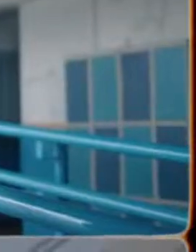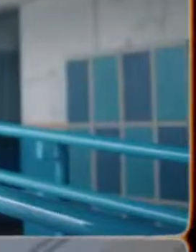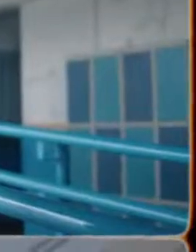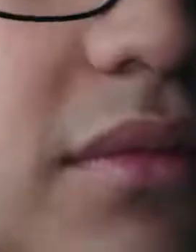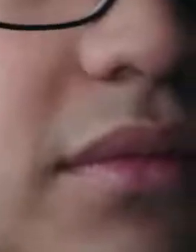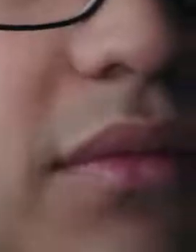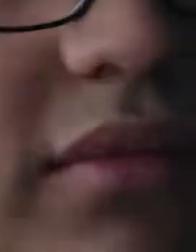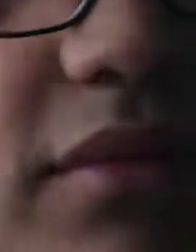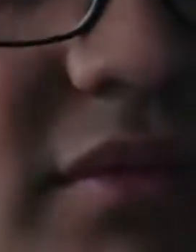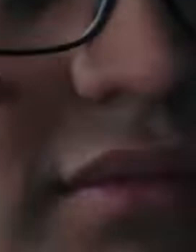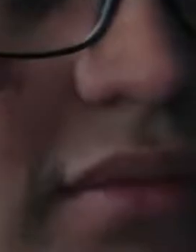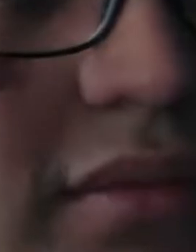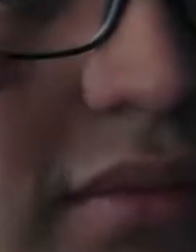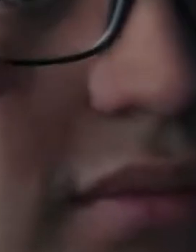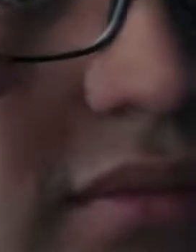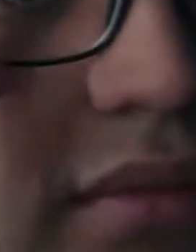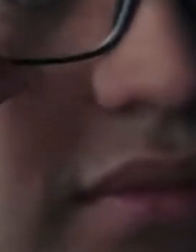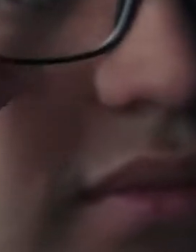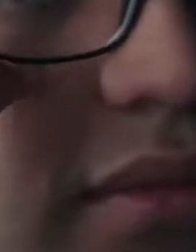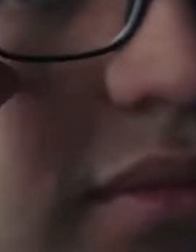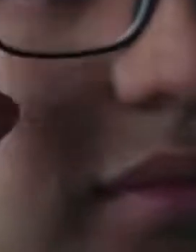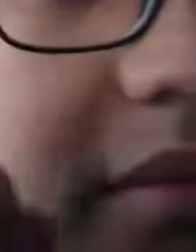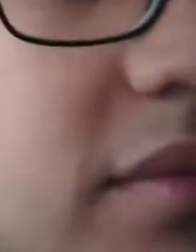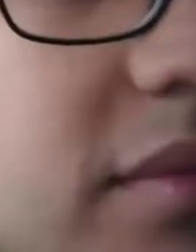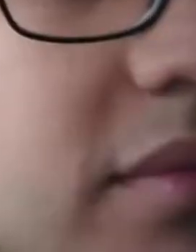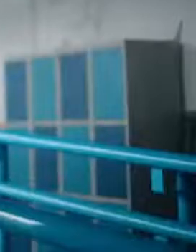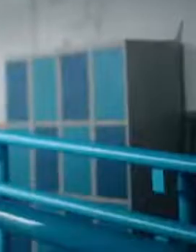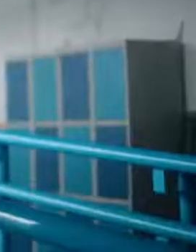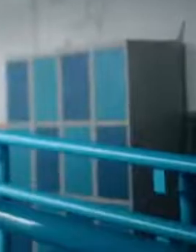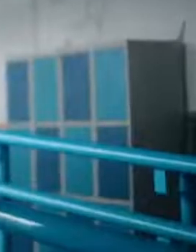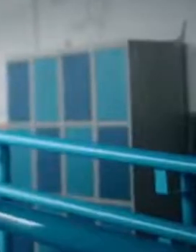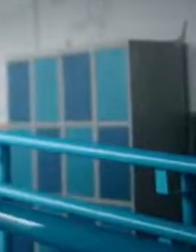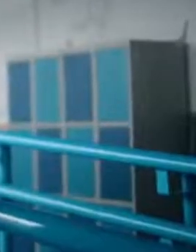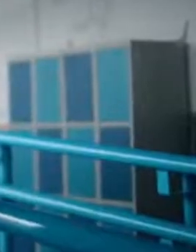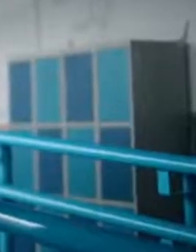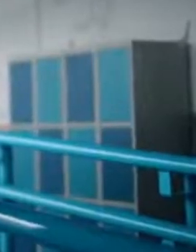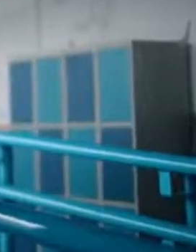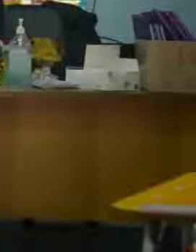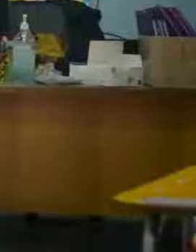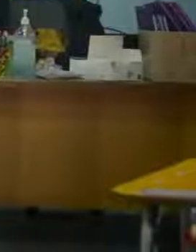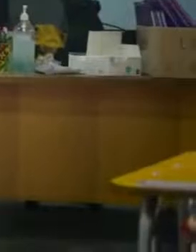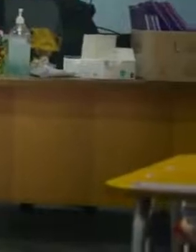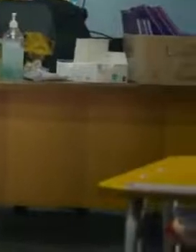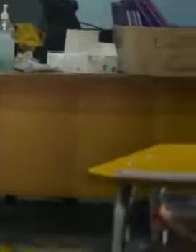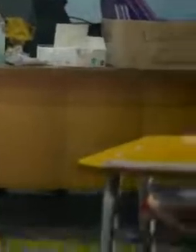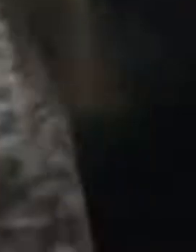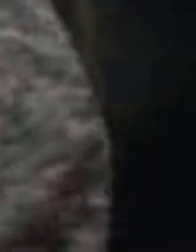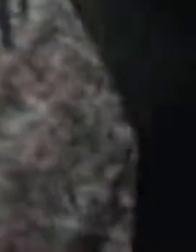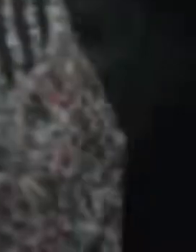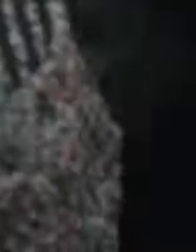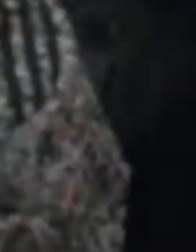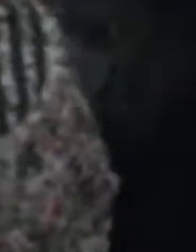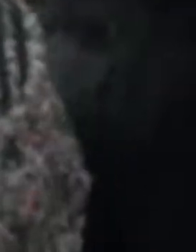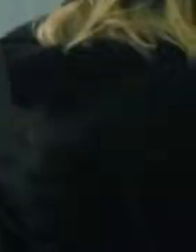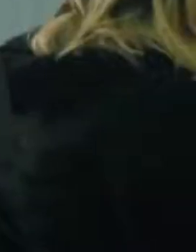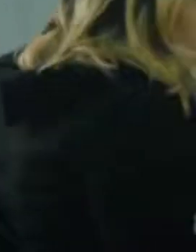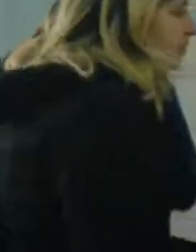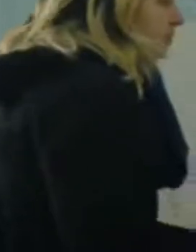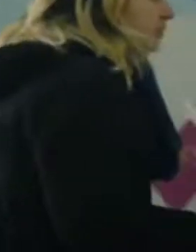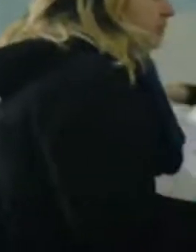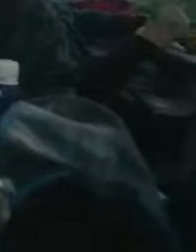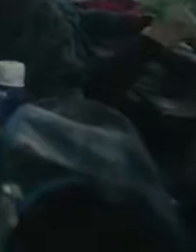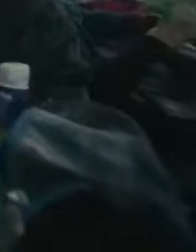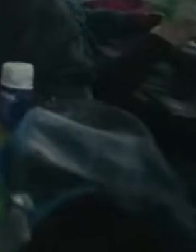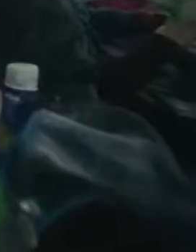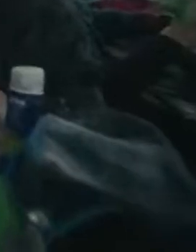Bueno, para mí la pedagogía es el cariño o la intención, la vocación de querer cambiar y de alguna forma ser un motor de transformación social. Y